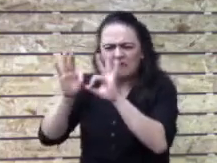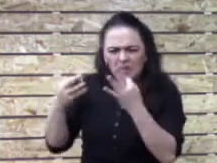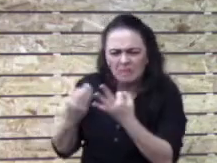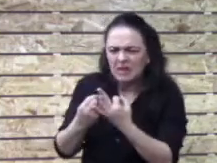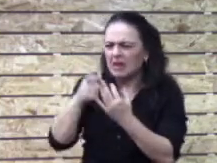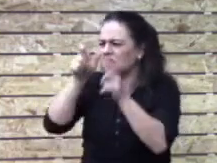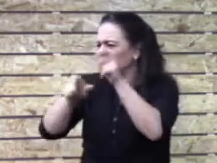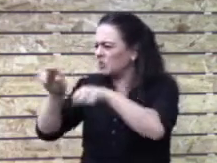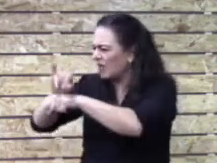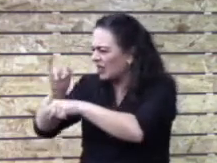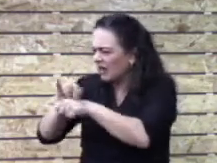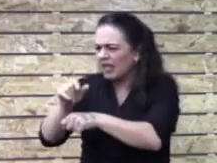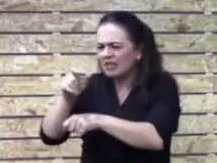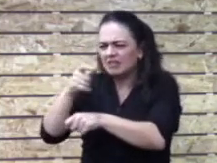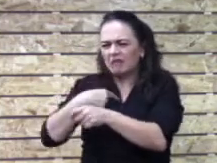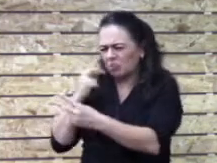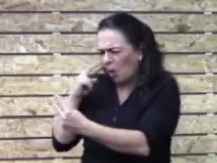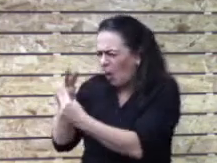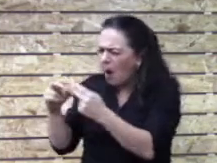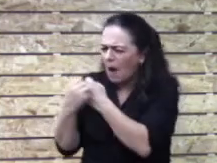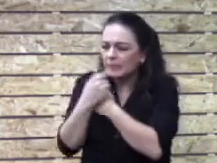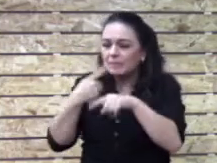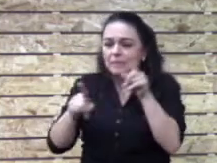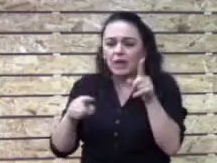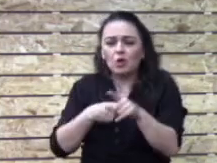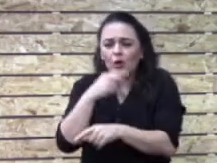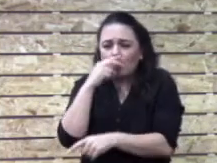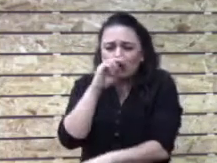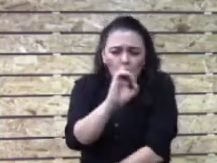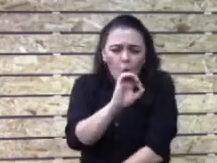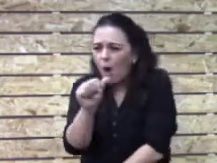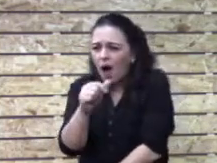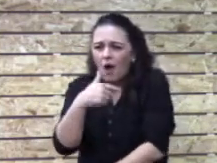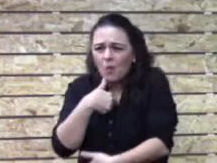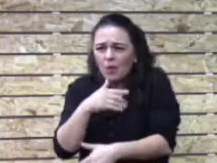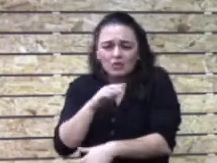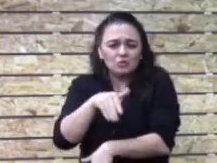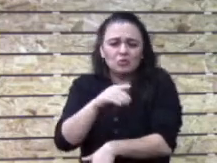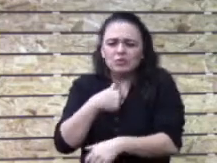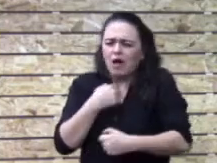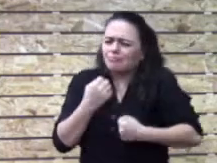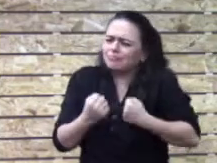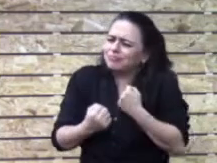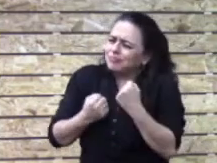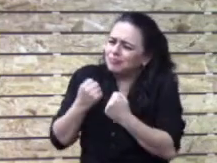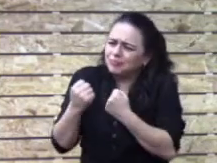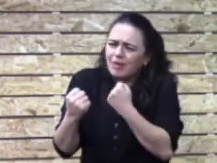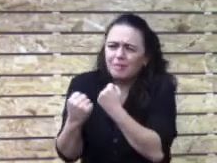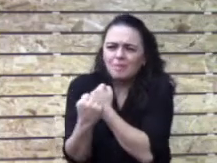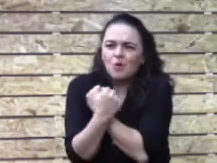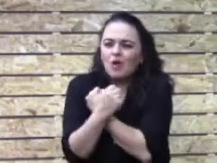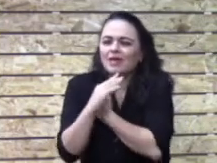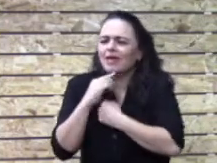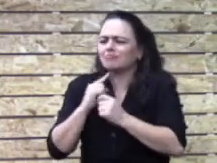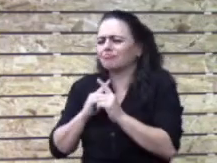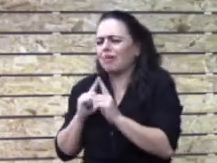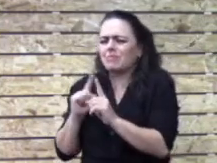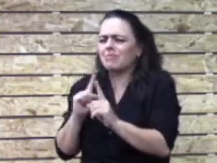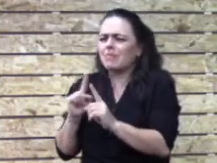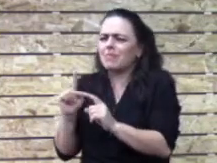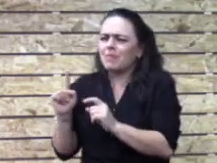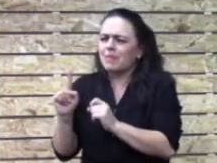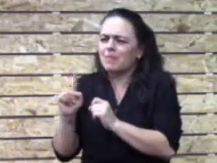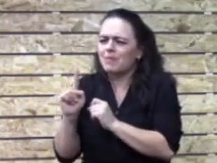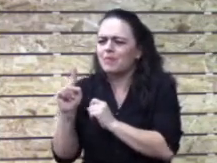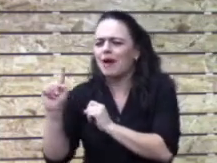niña corre a poner su amor, a decir, aquí está todo lo que yo tengo. La primera observación entonces